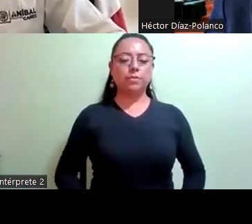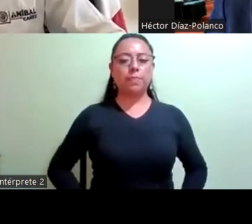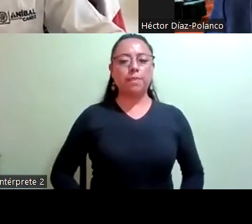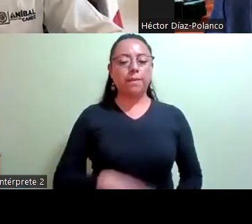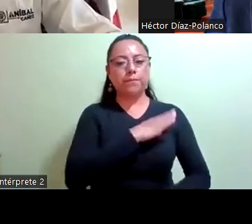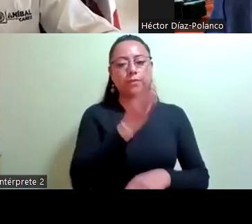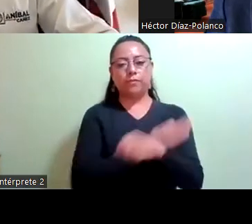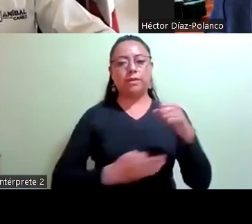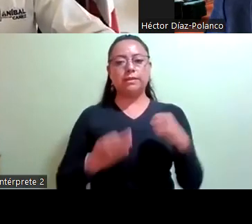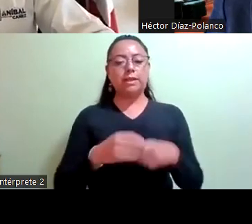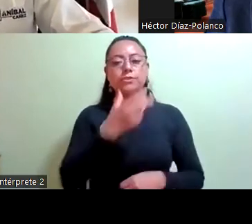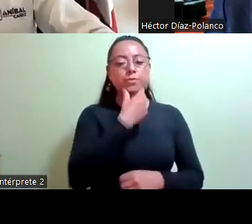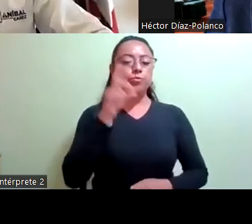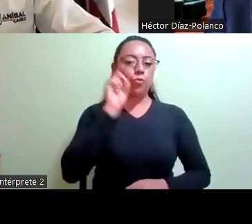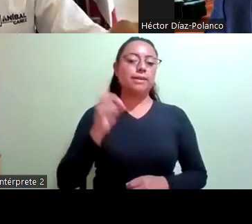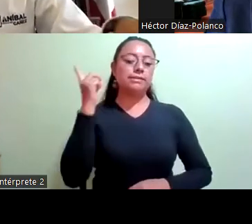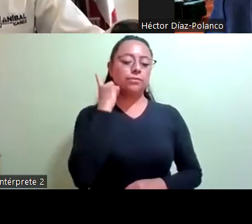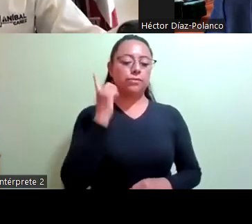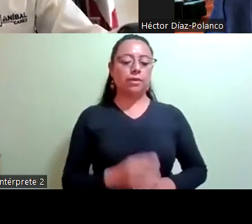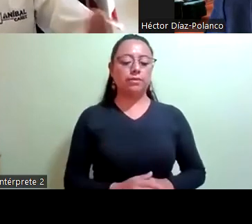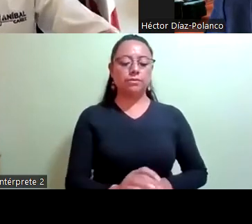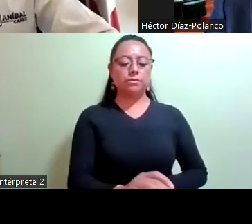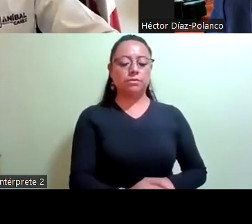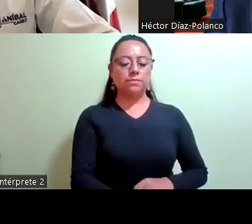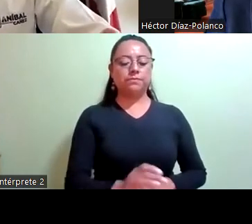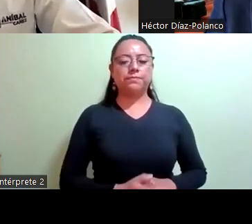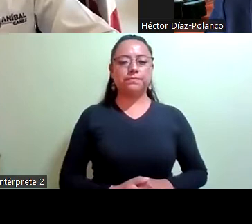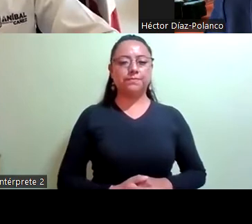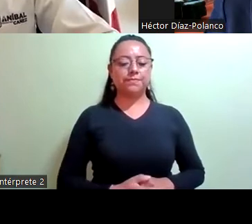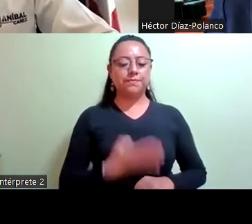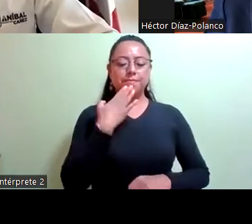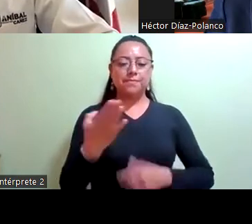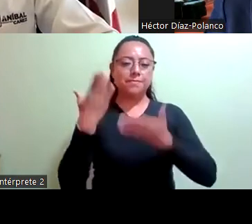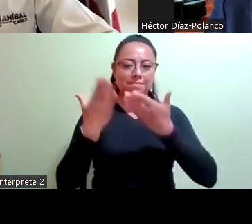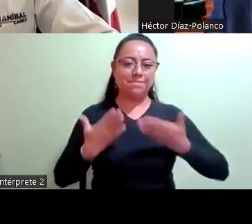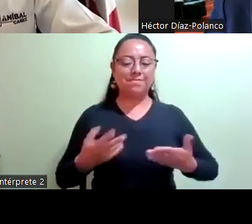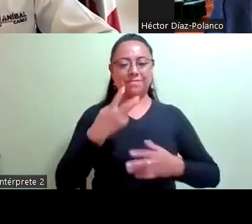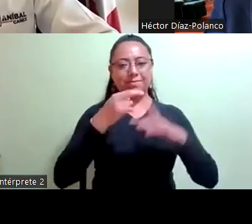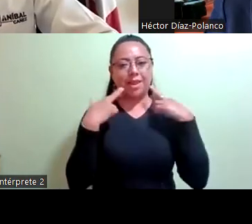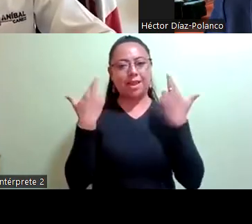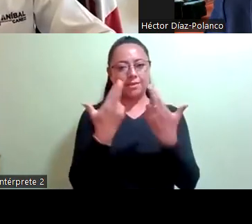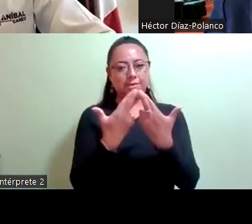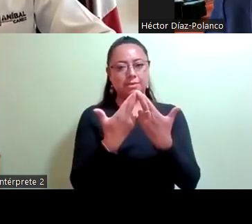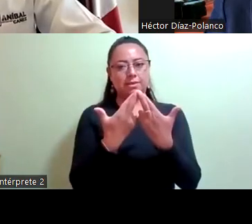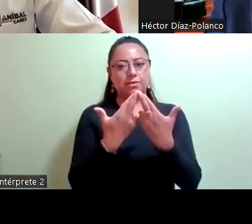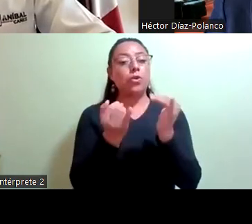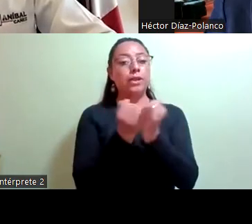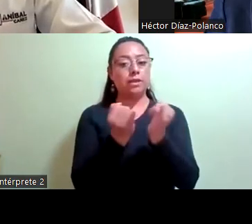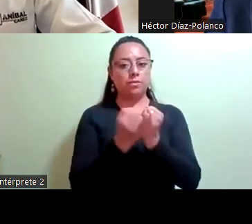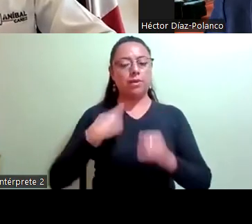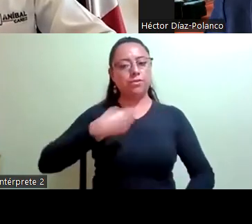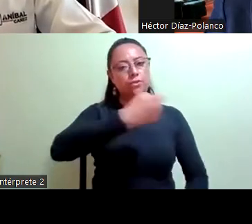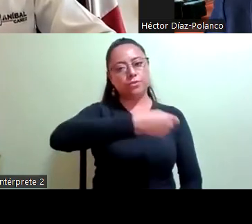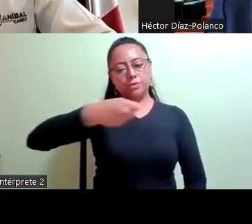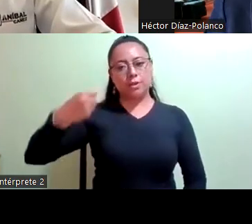Buenas tardes, diputadas y diputados. Doy la más cordial bienvenida a esta sesión. De igual forma, saludo